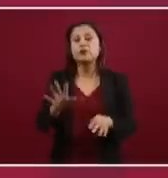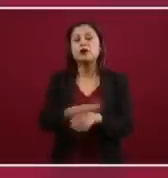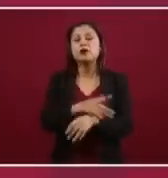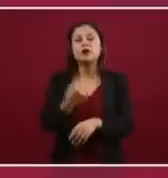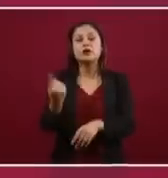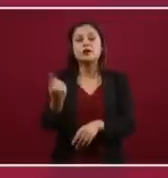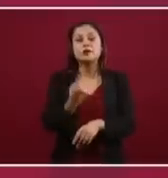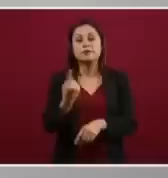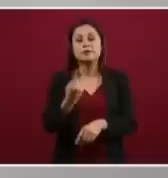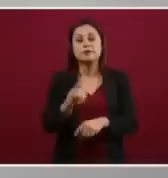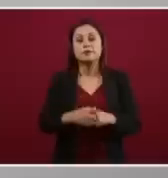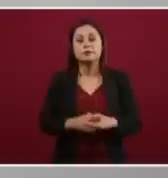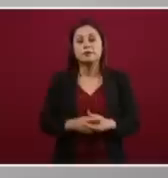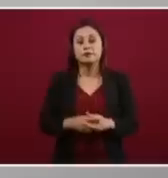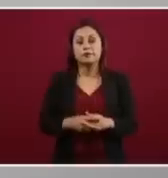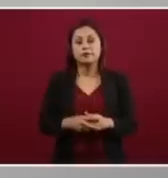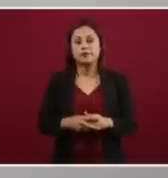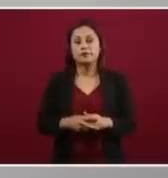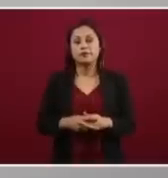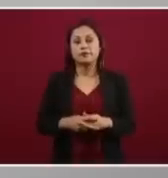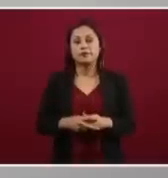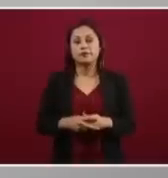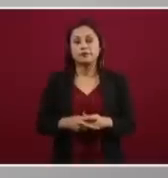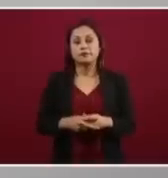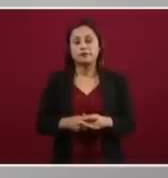apenas y estamos